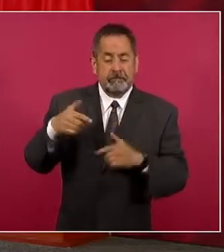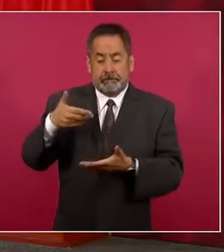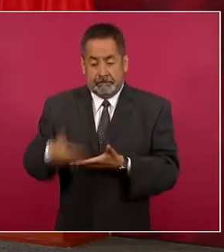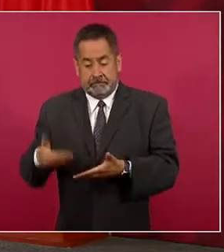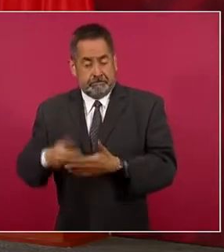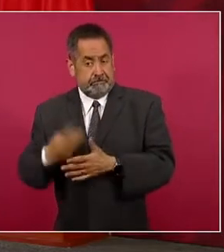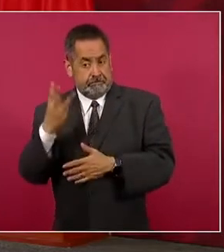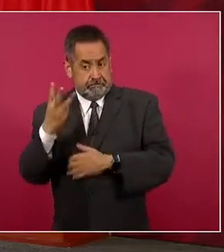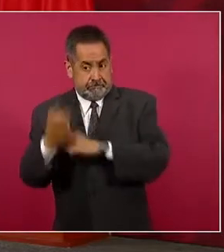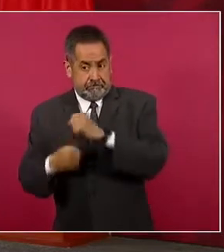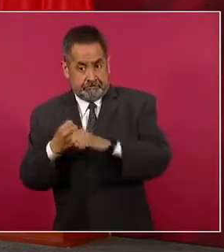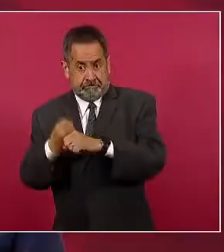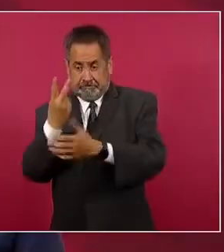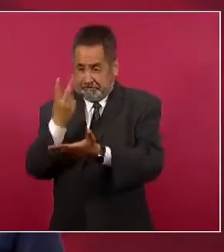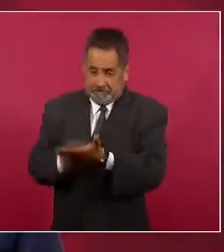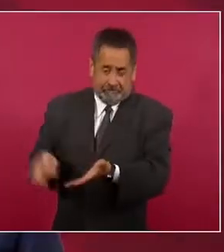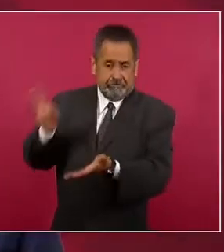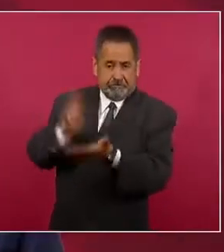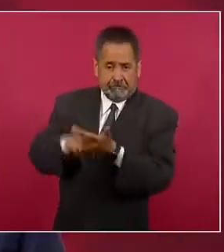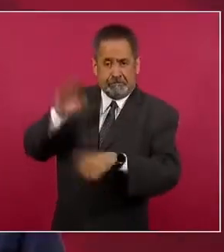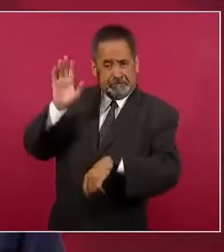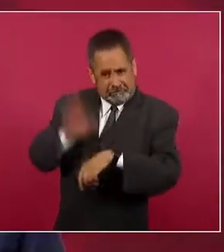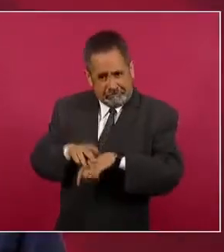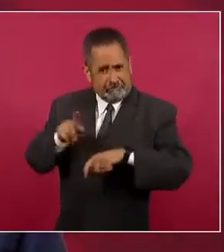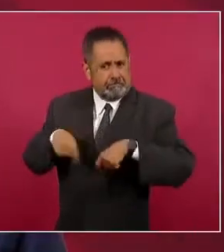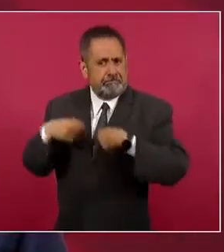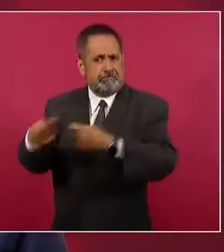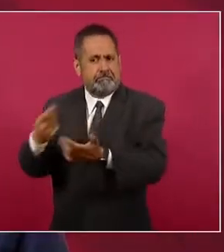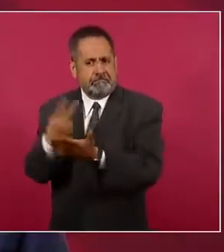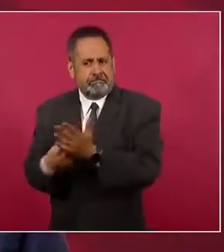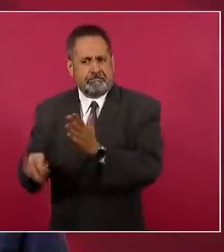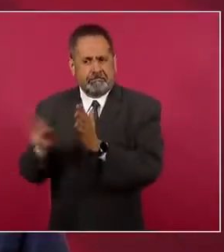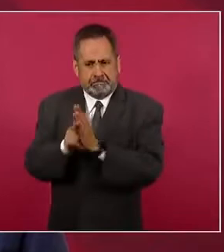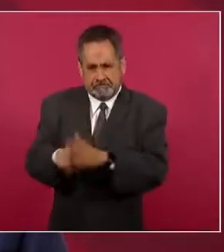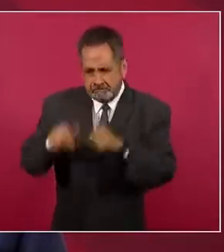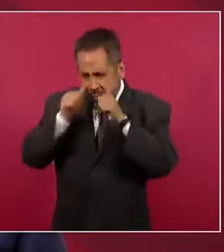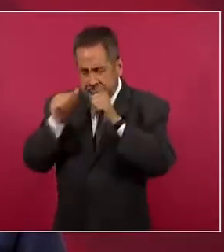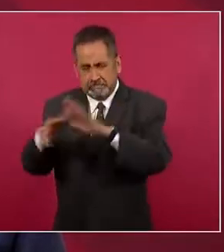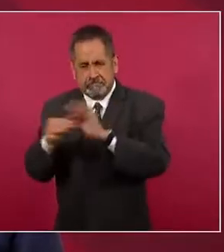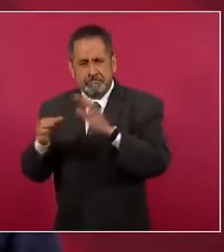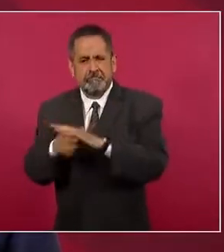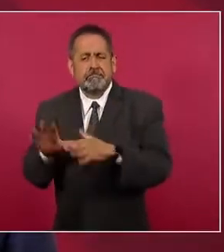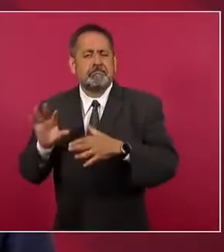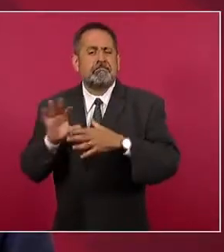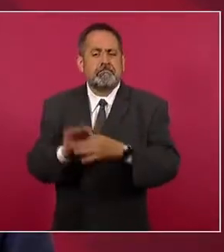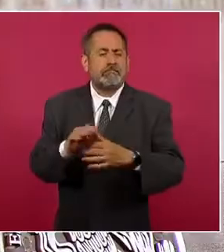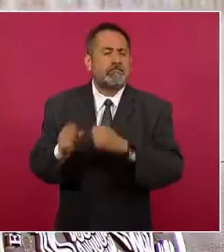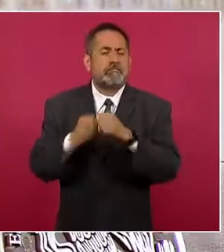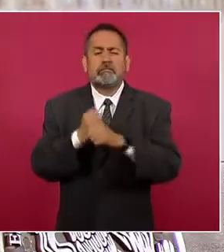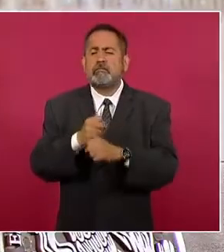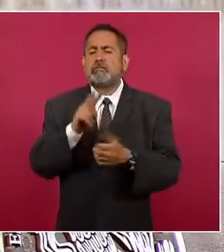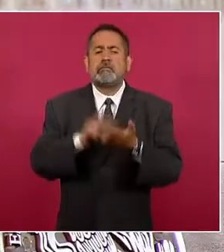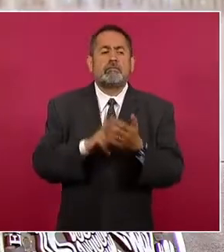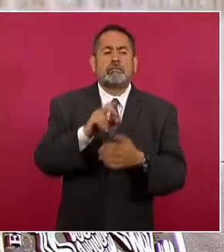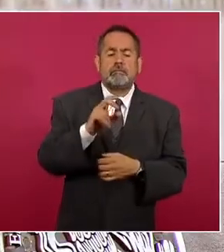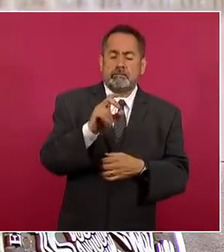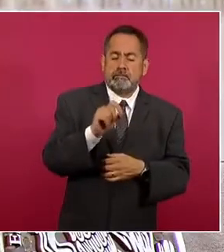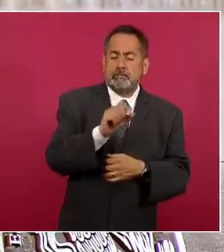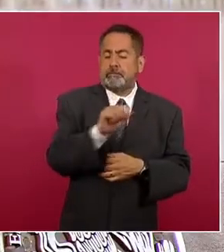hemos duplicado el esfuerzo y la tendencia al cierre del ejercicio 2022, tenemos